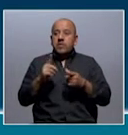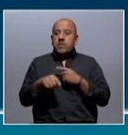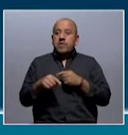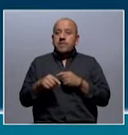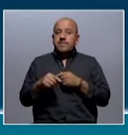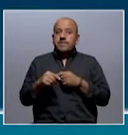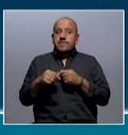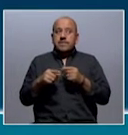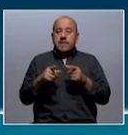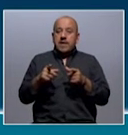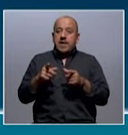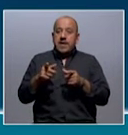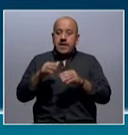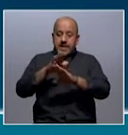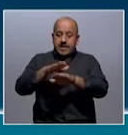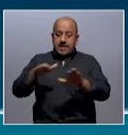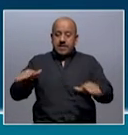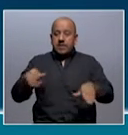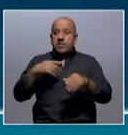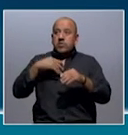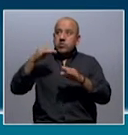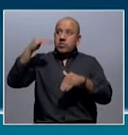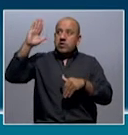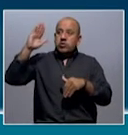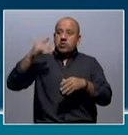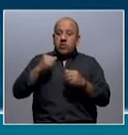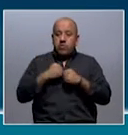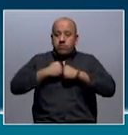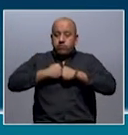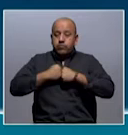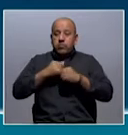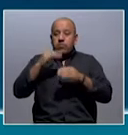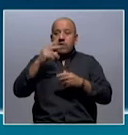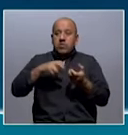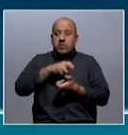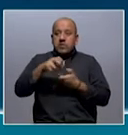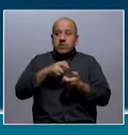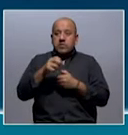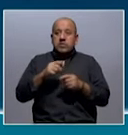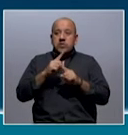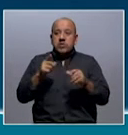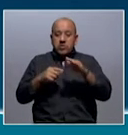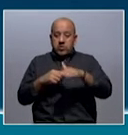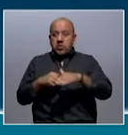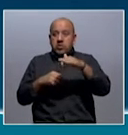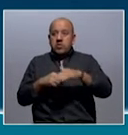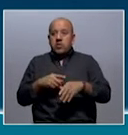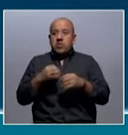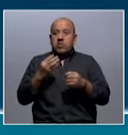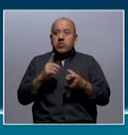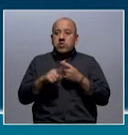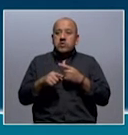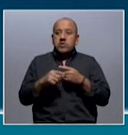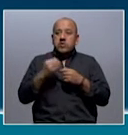el niño se está formando y va a ser sin duda un adulto este obeso con mayores complicaciones si es que no se trata a tiempo y por eso también la